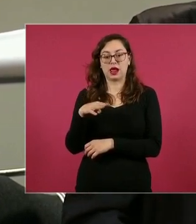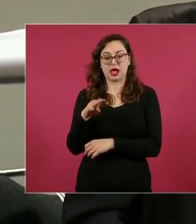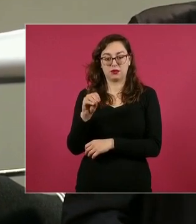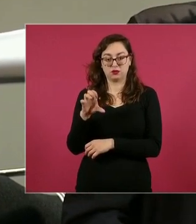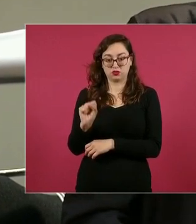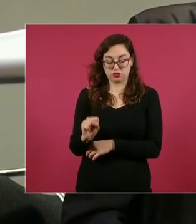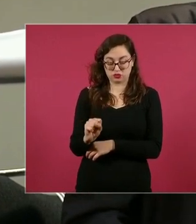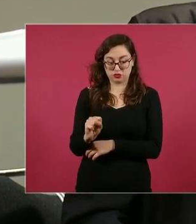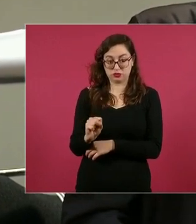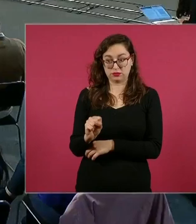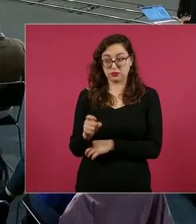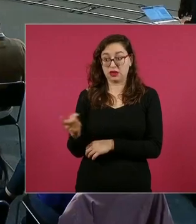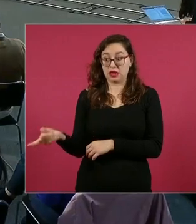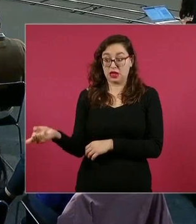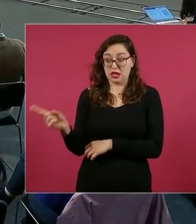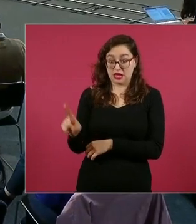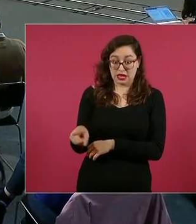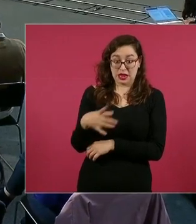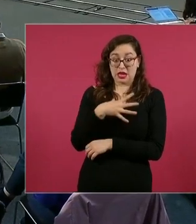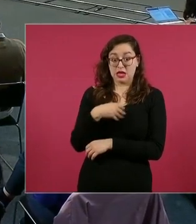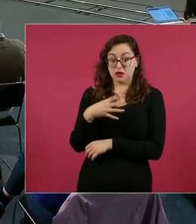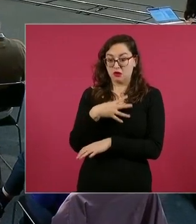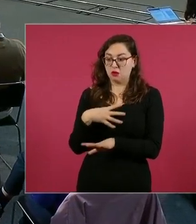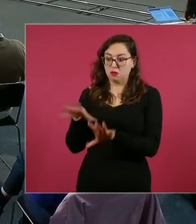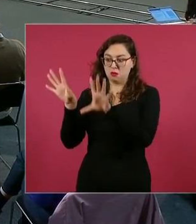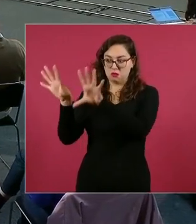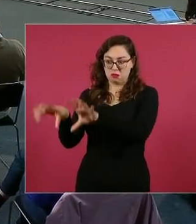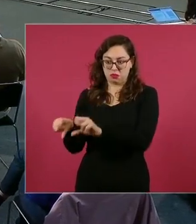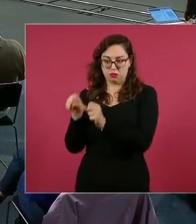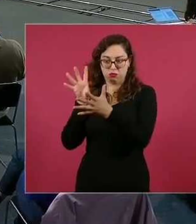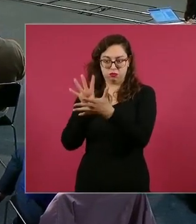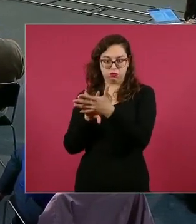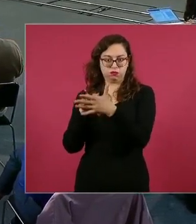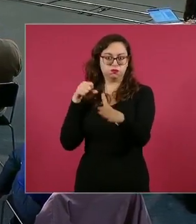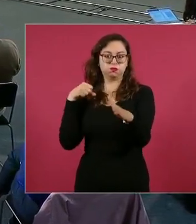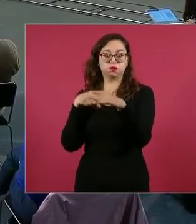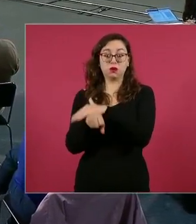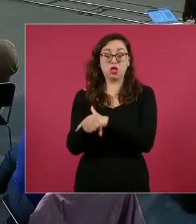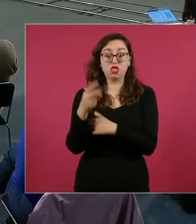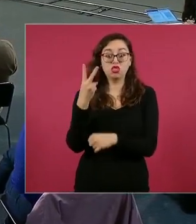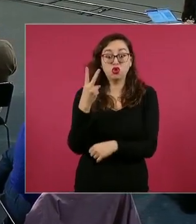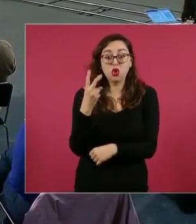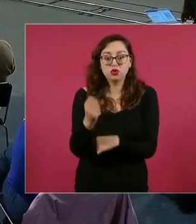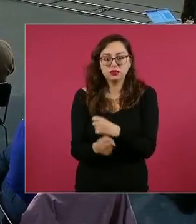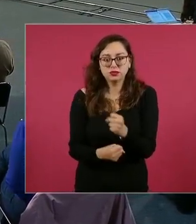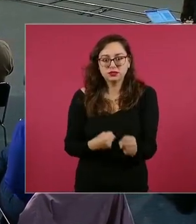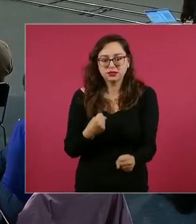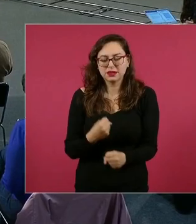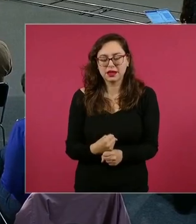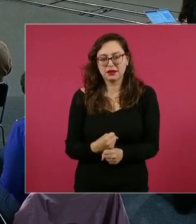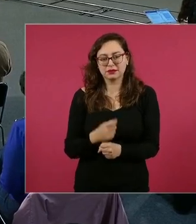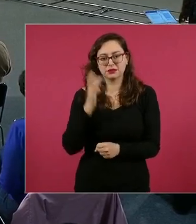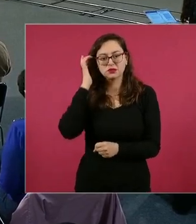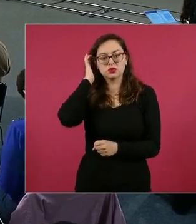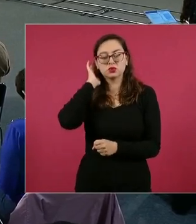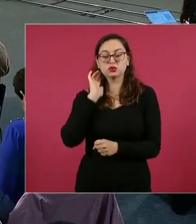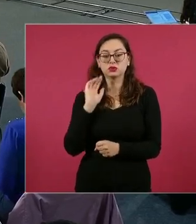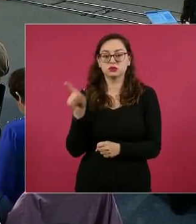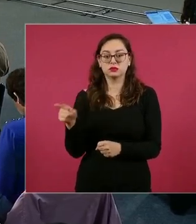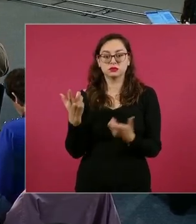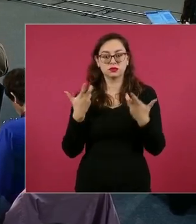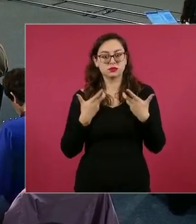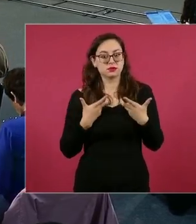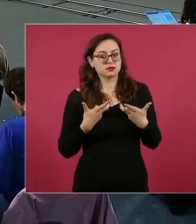a quien También usted ubica bien según las fotos que que tenemos y quien Pide a usted y a la